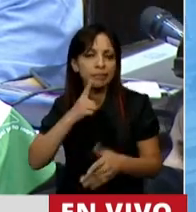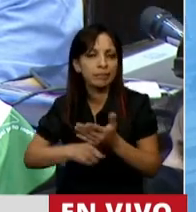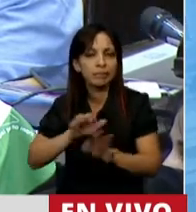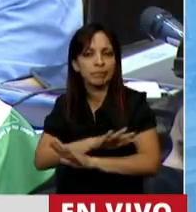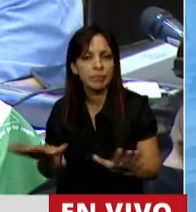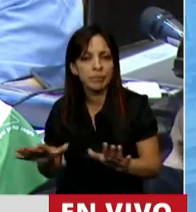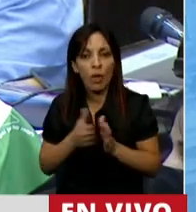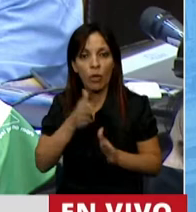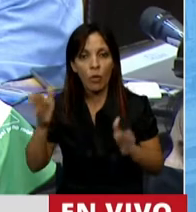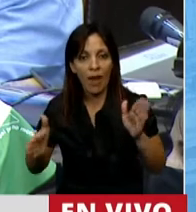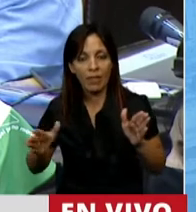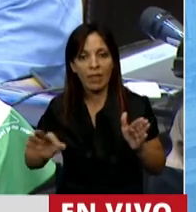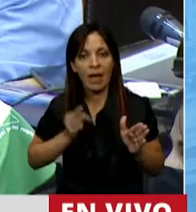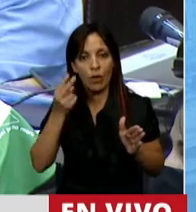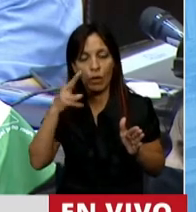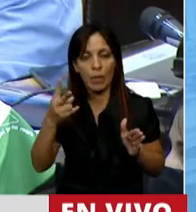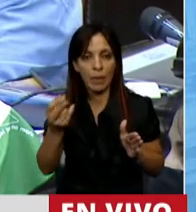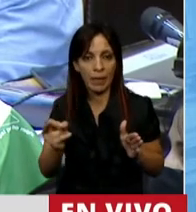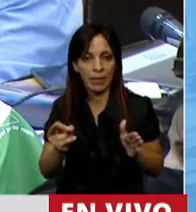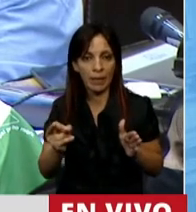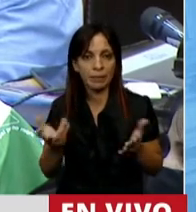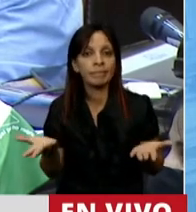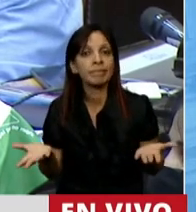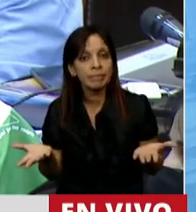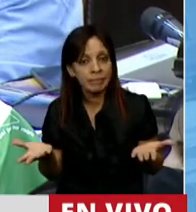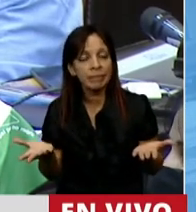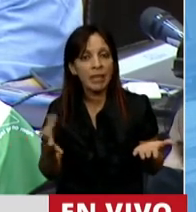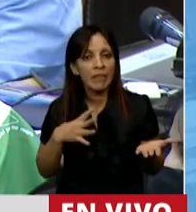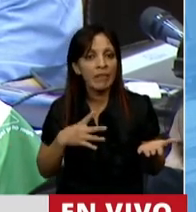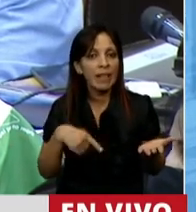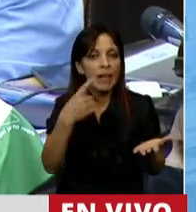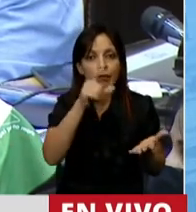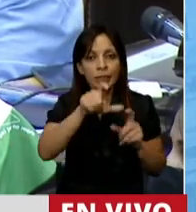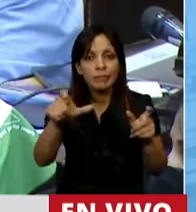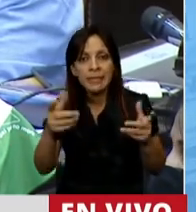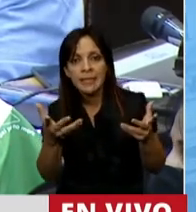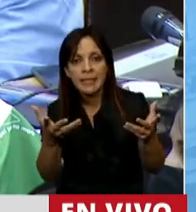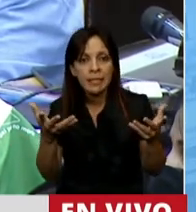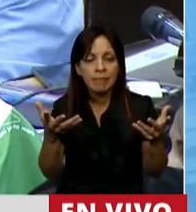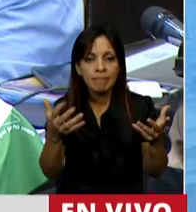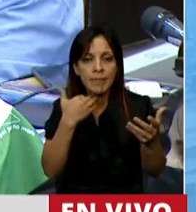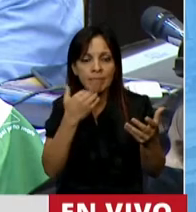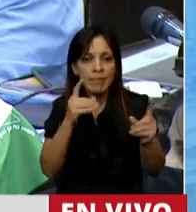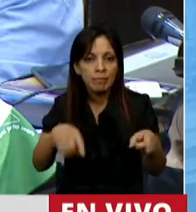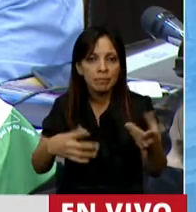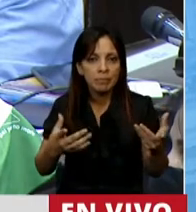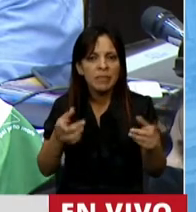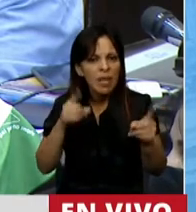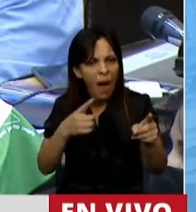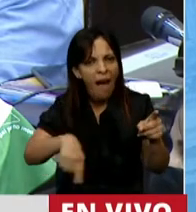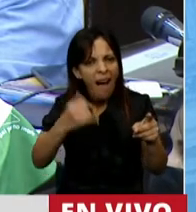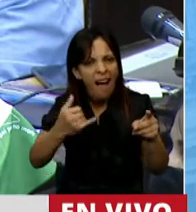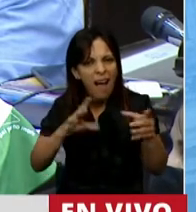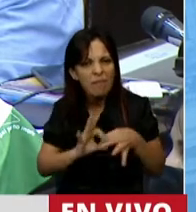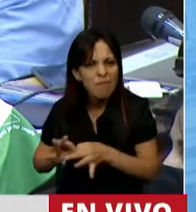del 2020. Y nos quedan los casos en que no llegamos, en que a pesar de esta red